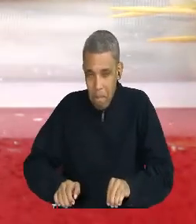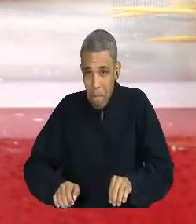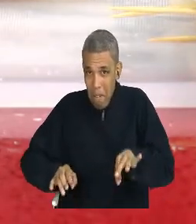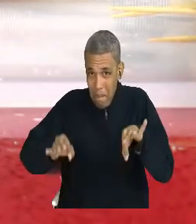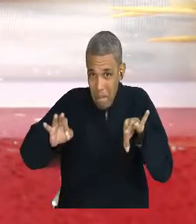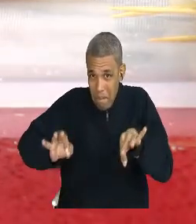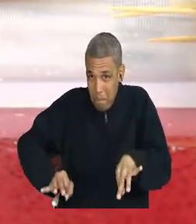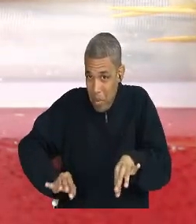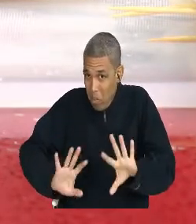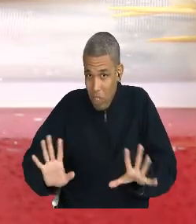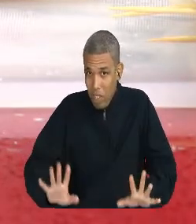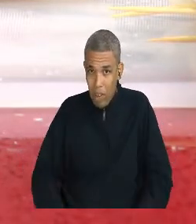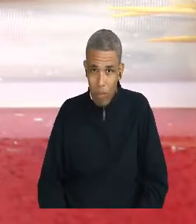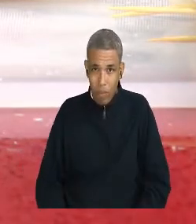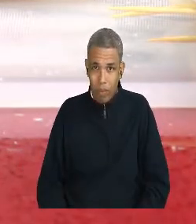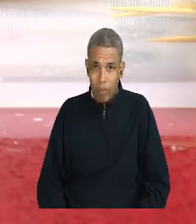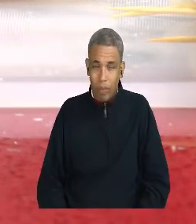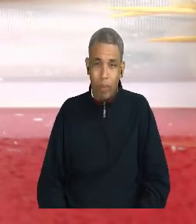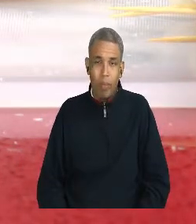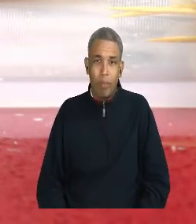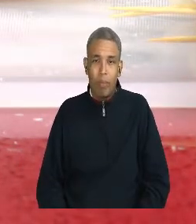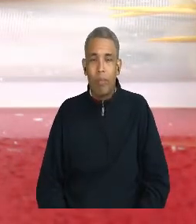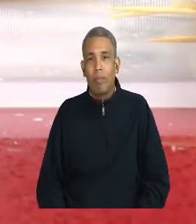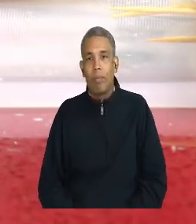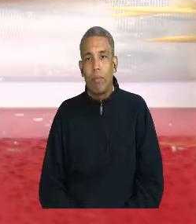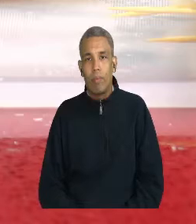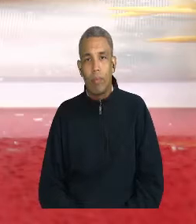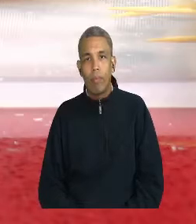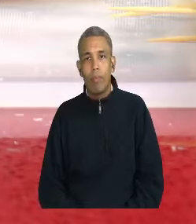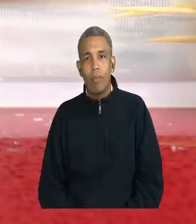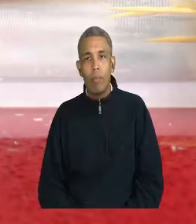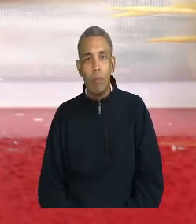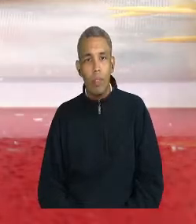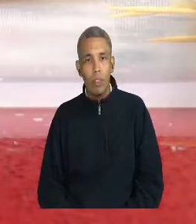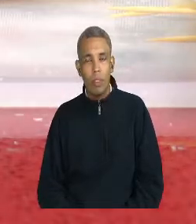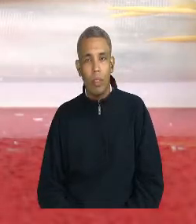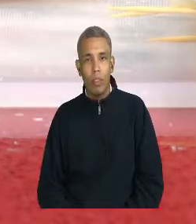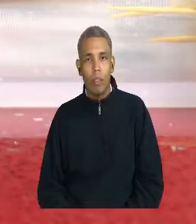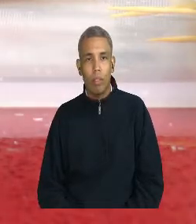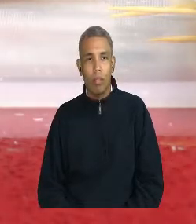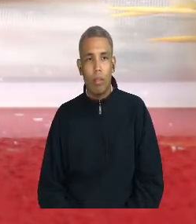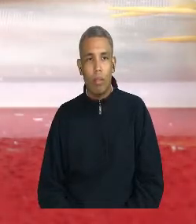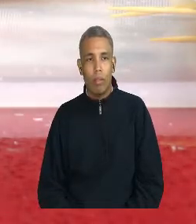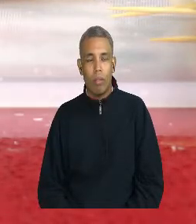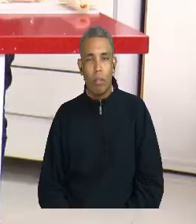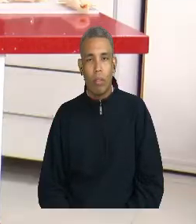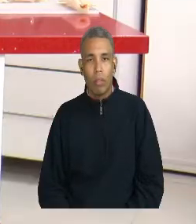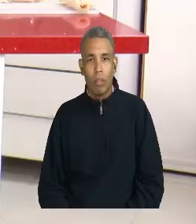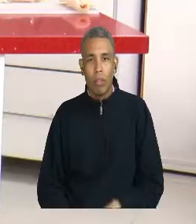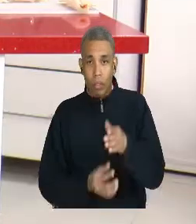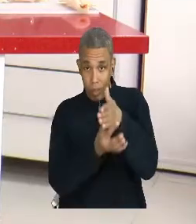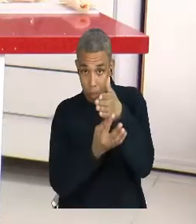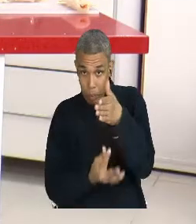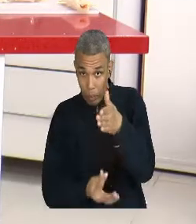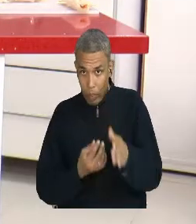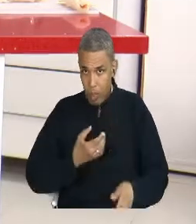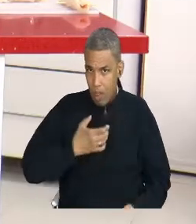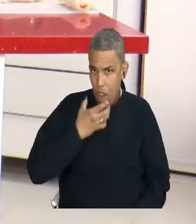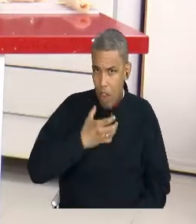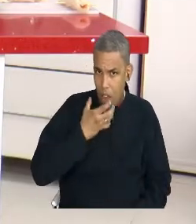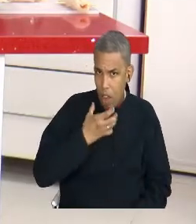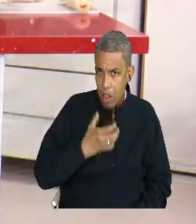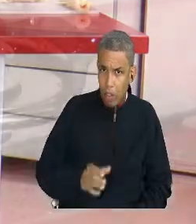los bordes, enjuago un poco las manos. Listo, Roche. Aquí tenemos ya nuestro sartén precalentando. Sí,